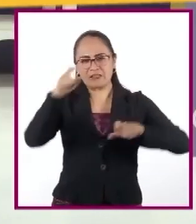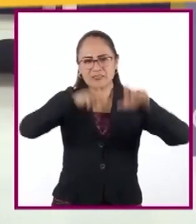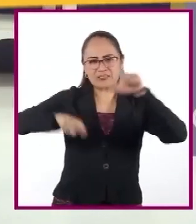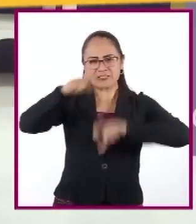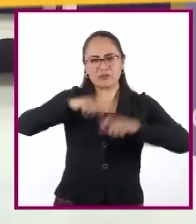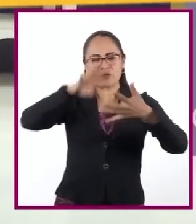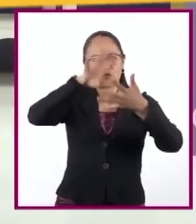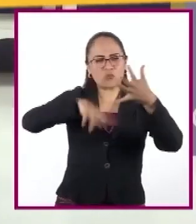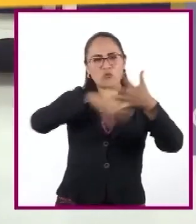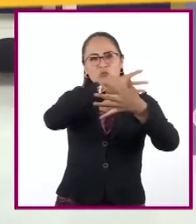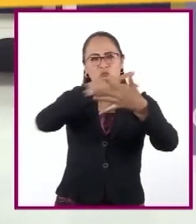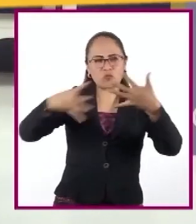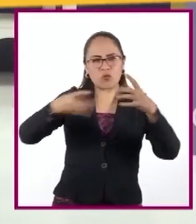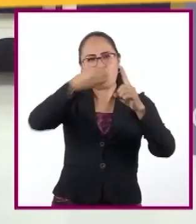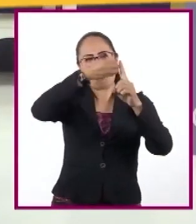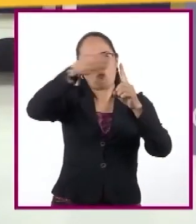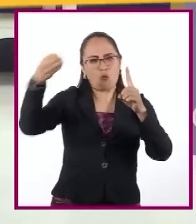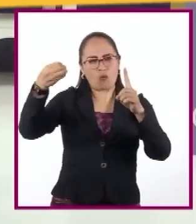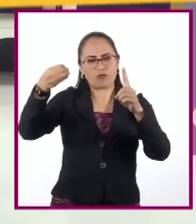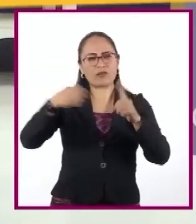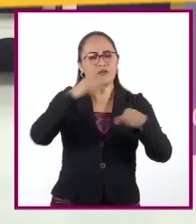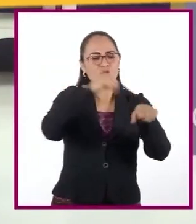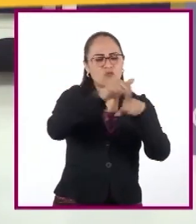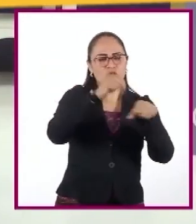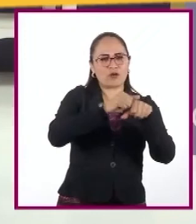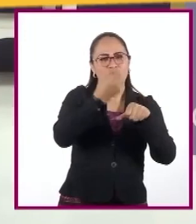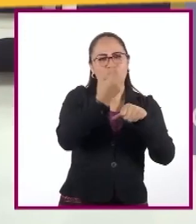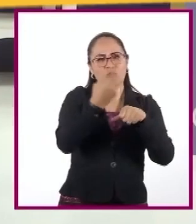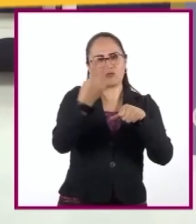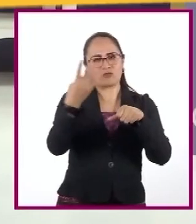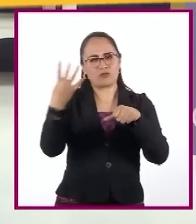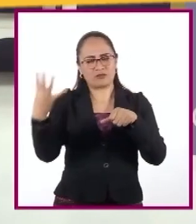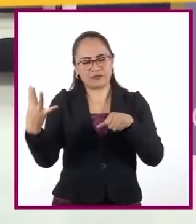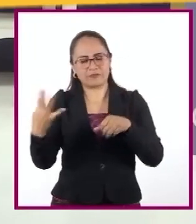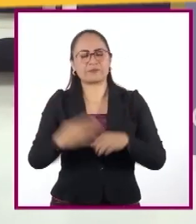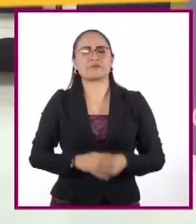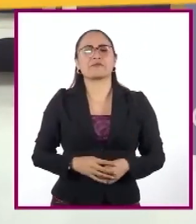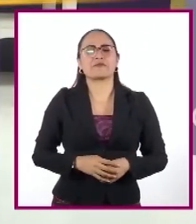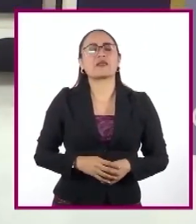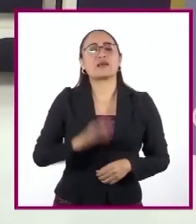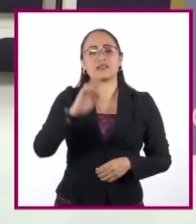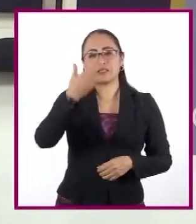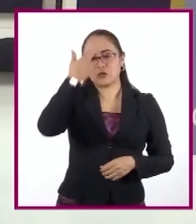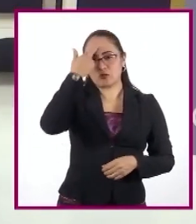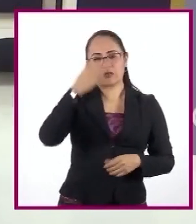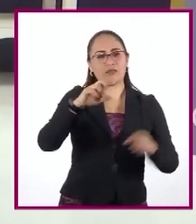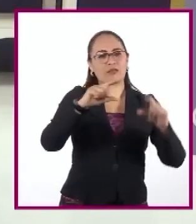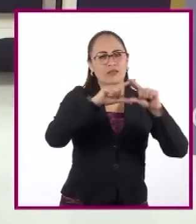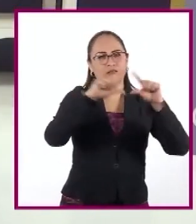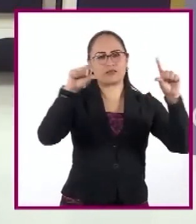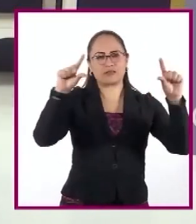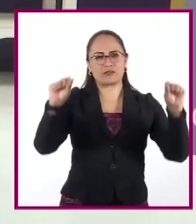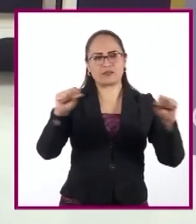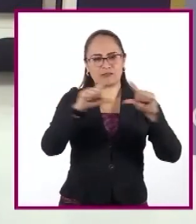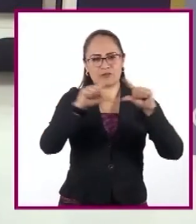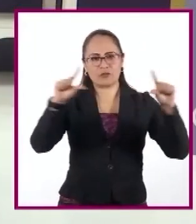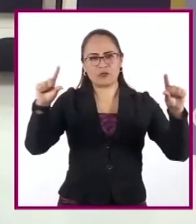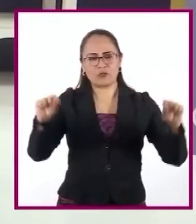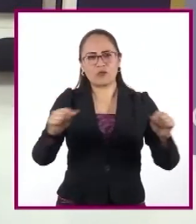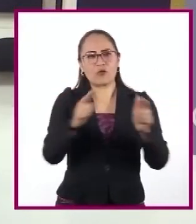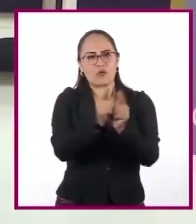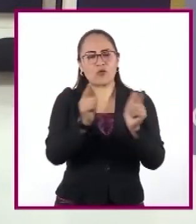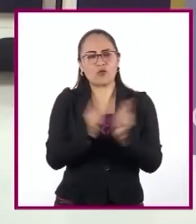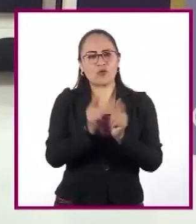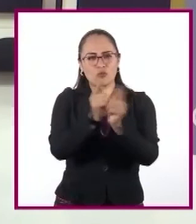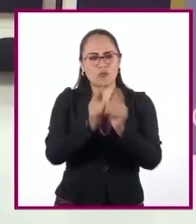tabla periódica en orden creciente de su número atómico. Recuerden, el grupo al cual pertenecen los elementos químicos